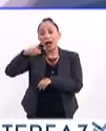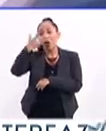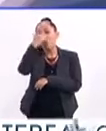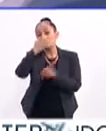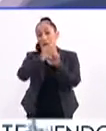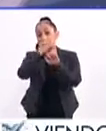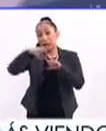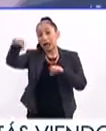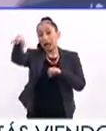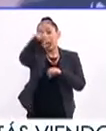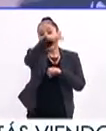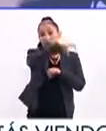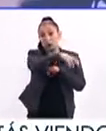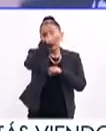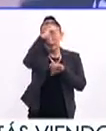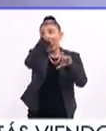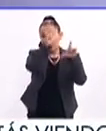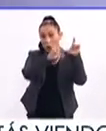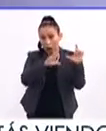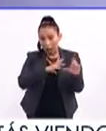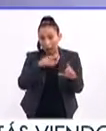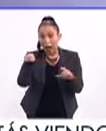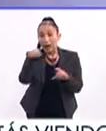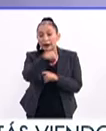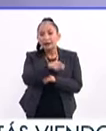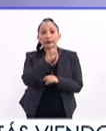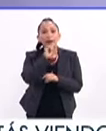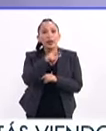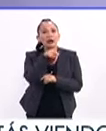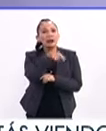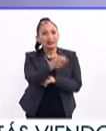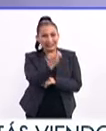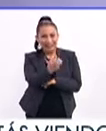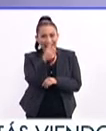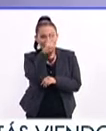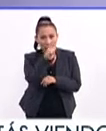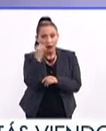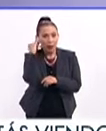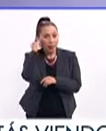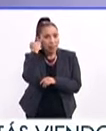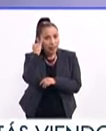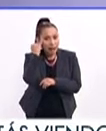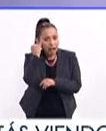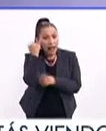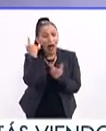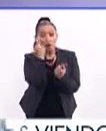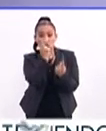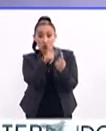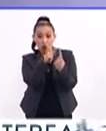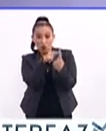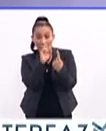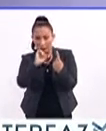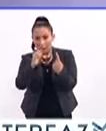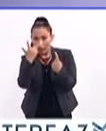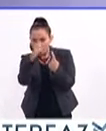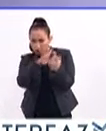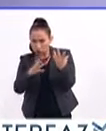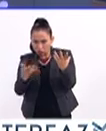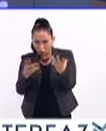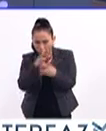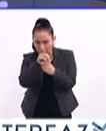8 estados de nuestra república. Además, es una de las lenguas indígenas, es una de las